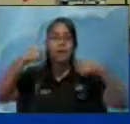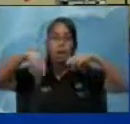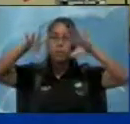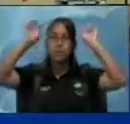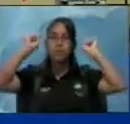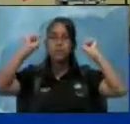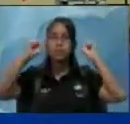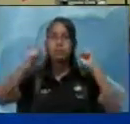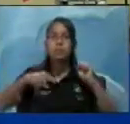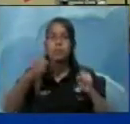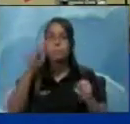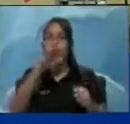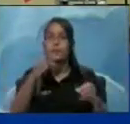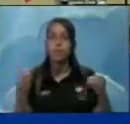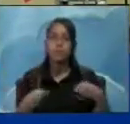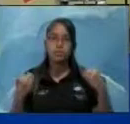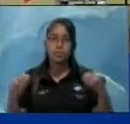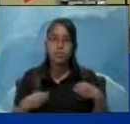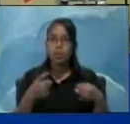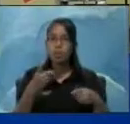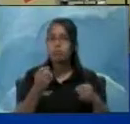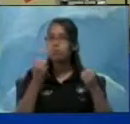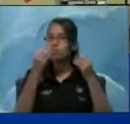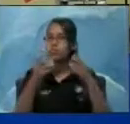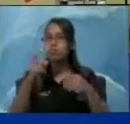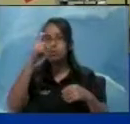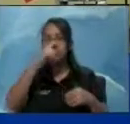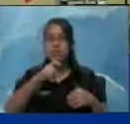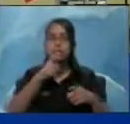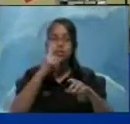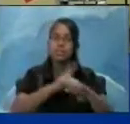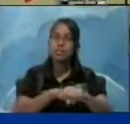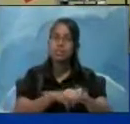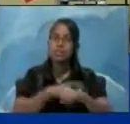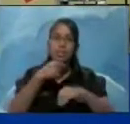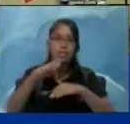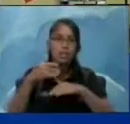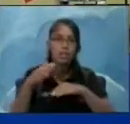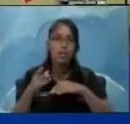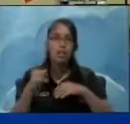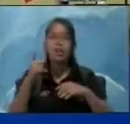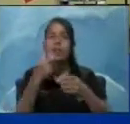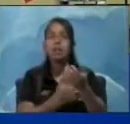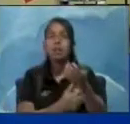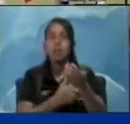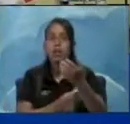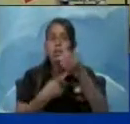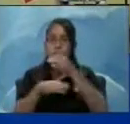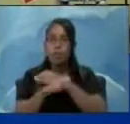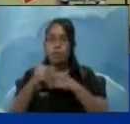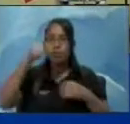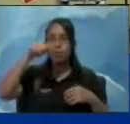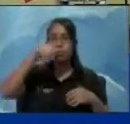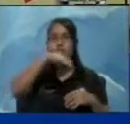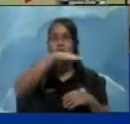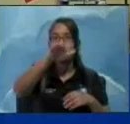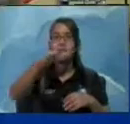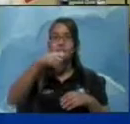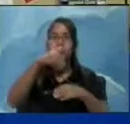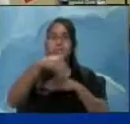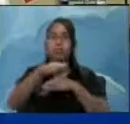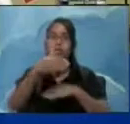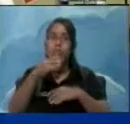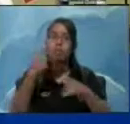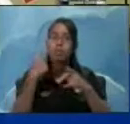después estuvo viviendo allá un poc de años el hermano va a las ciudades pronto irá también a